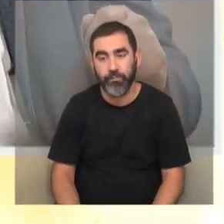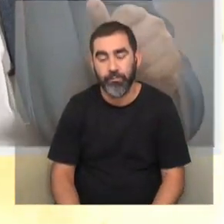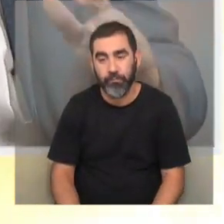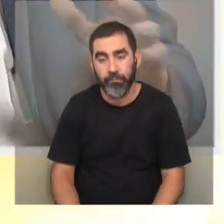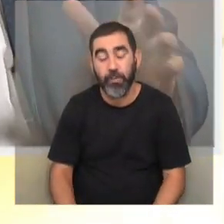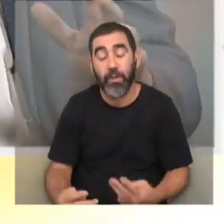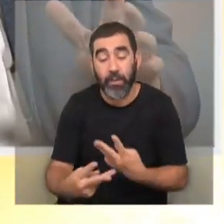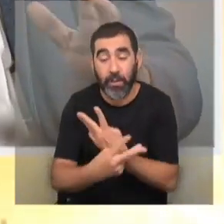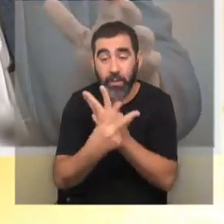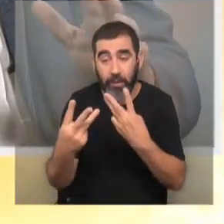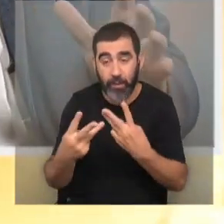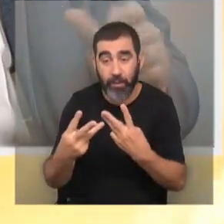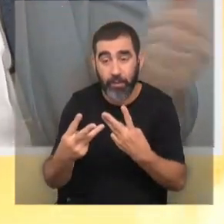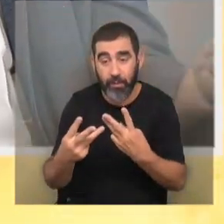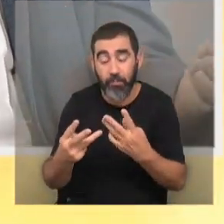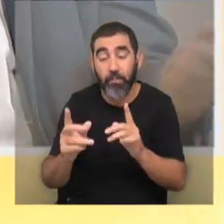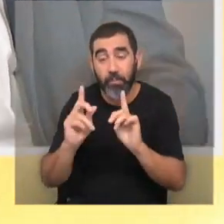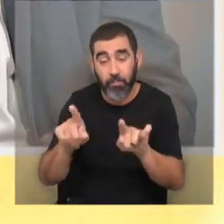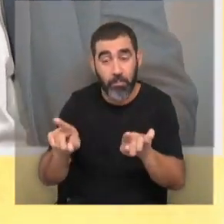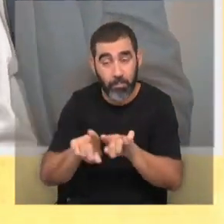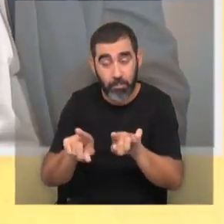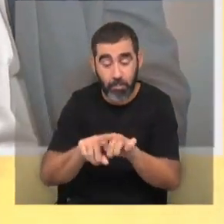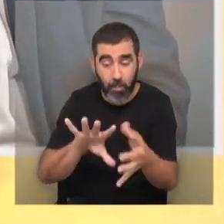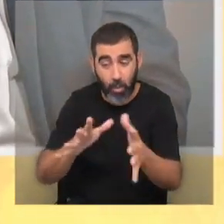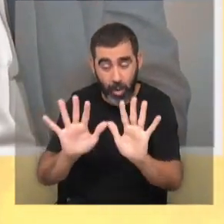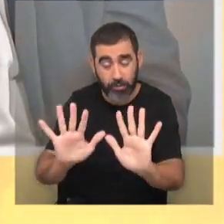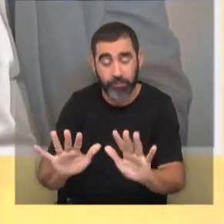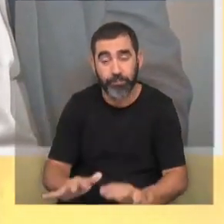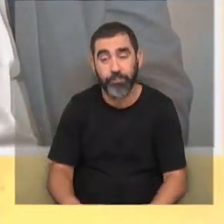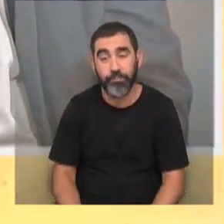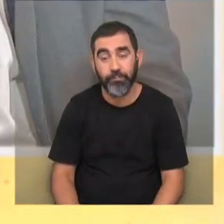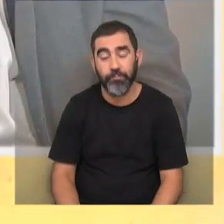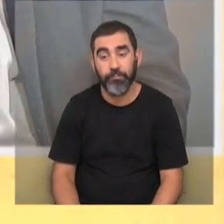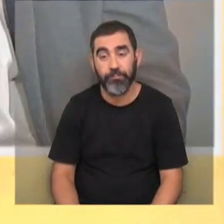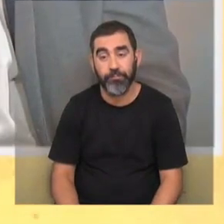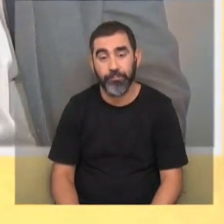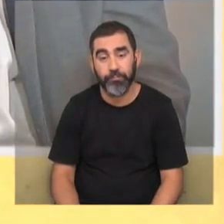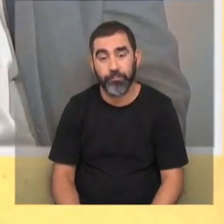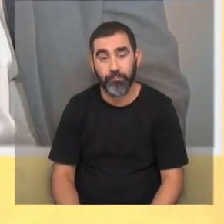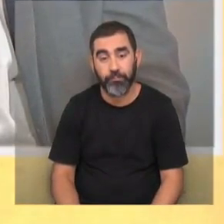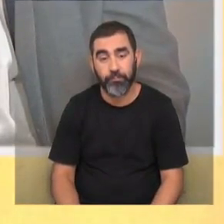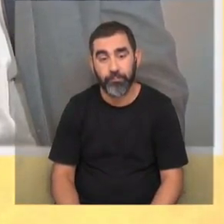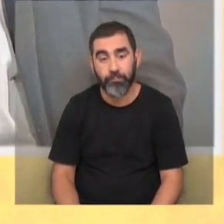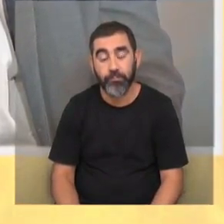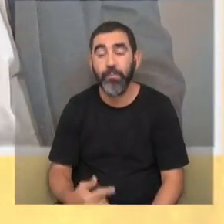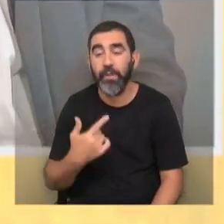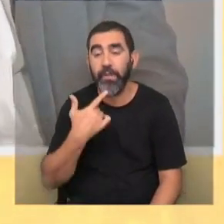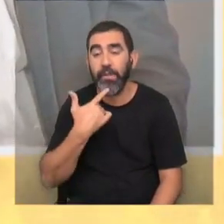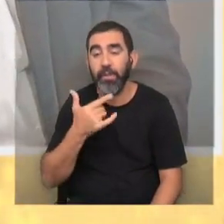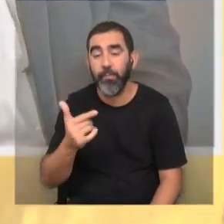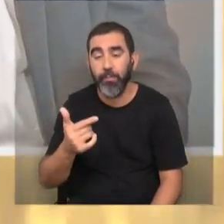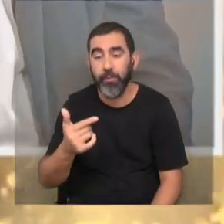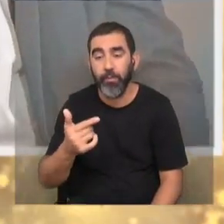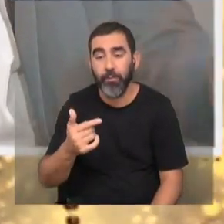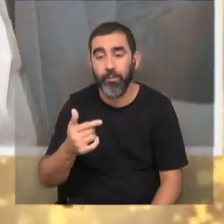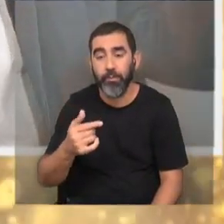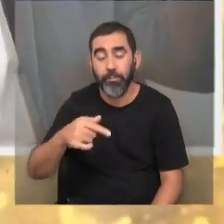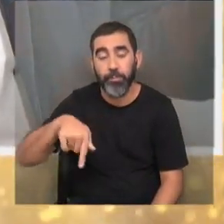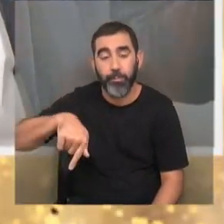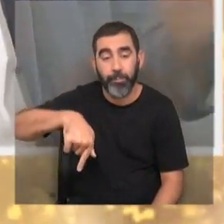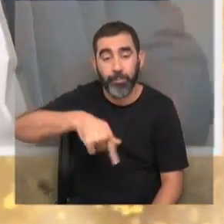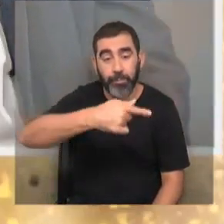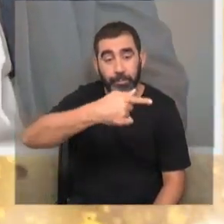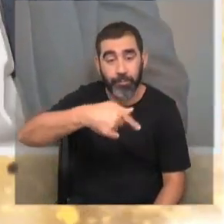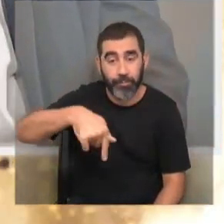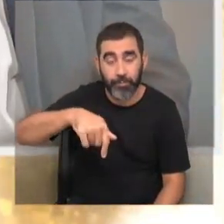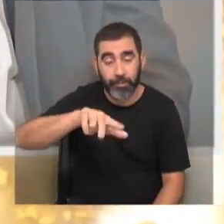en general, algo parecido también es caótico. Entonces, bueno. Este ejemplo del péndulo con 3... Exacto. Ahí en ese ejemplo